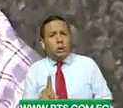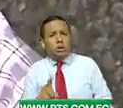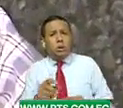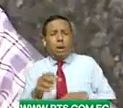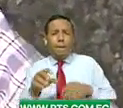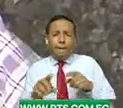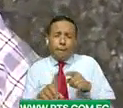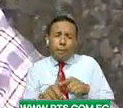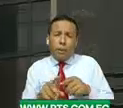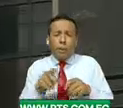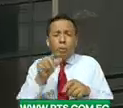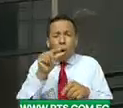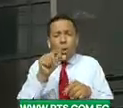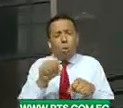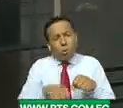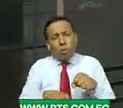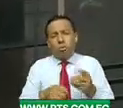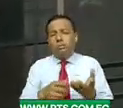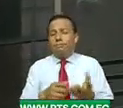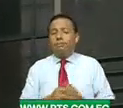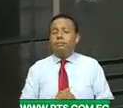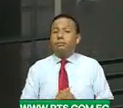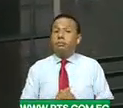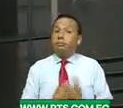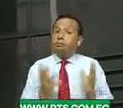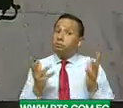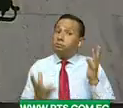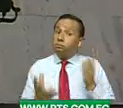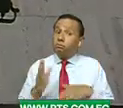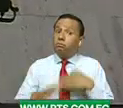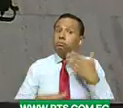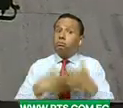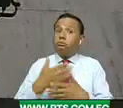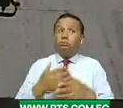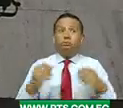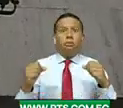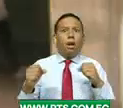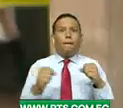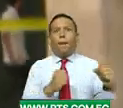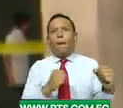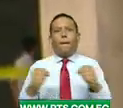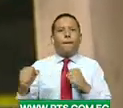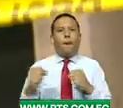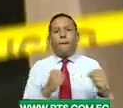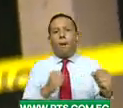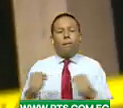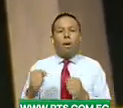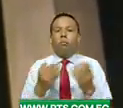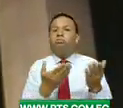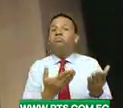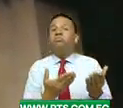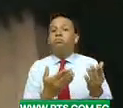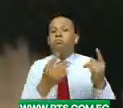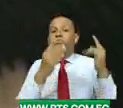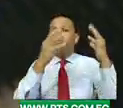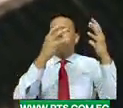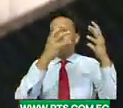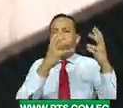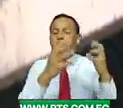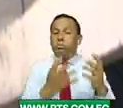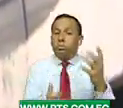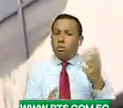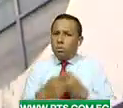más. Felizmente. ¿Y temen por algún movimiento telúrico? Que esto está demostrando que ese edificio ya necesita